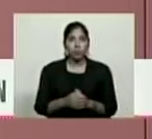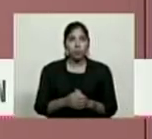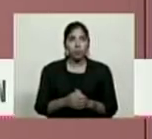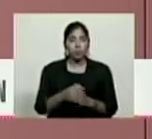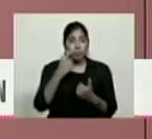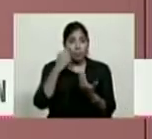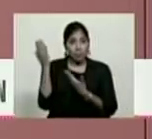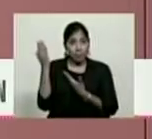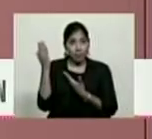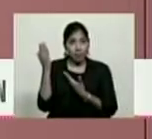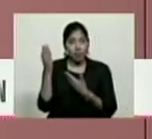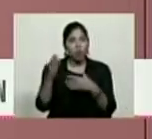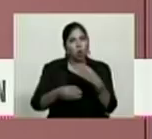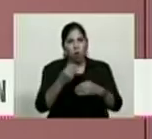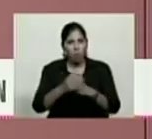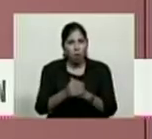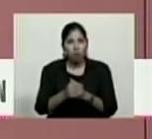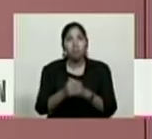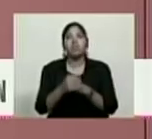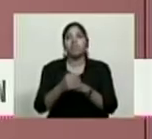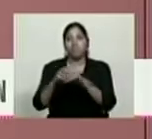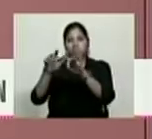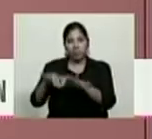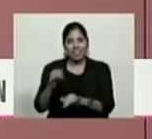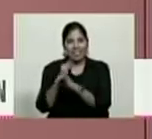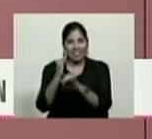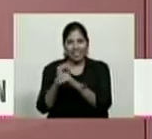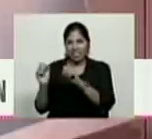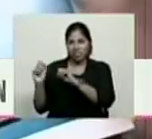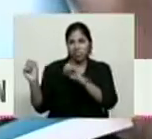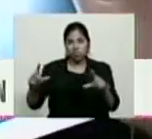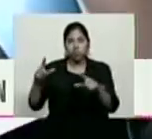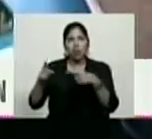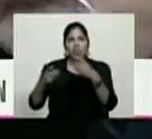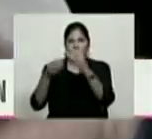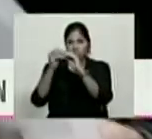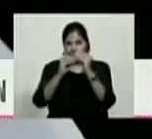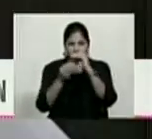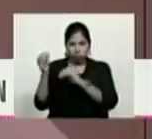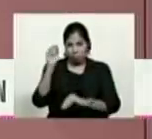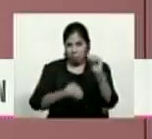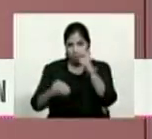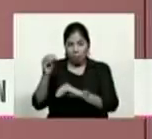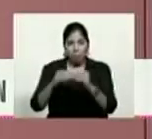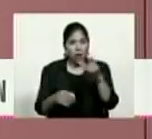Ataque cibernético, y por cierto, señor psicópata Guaidó,